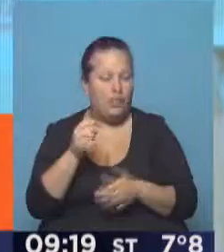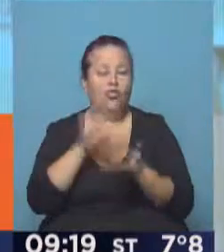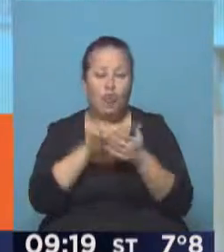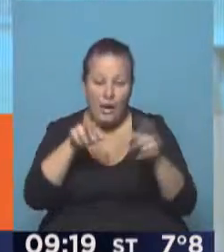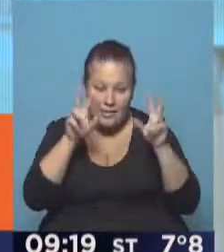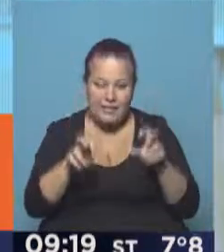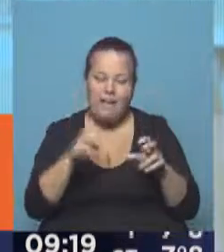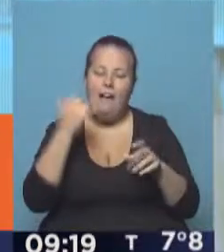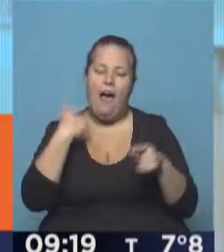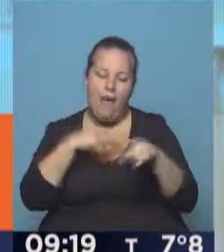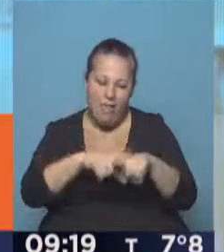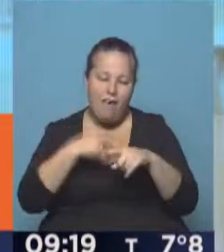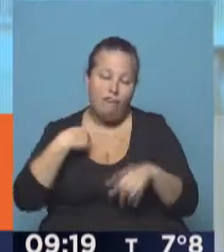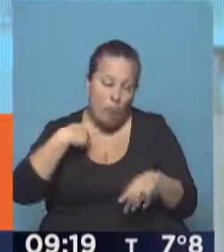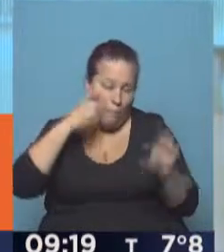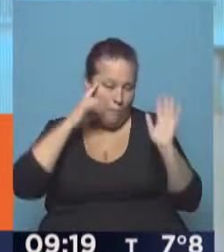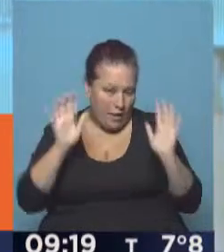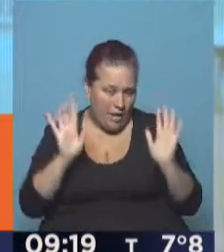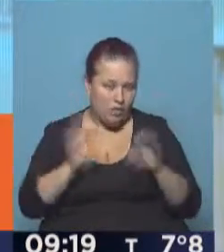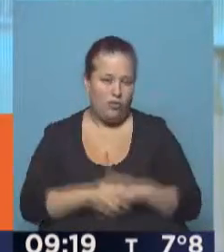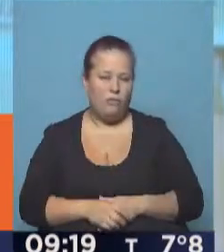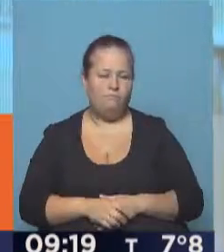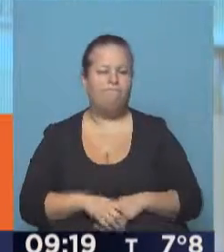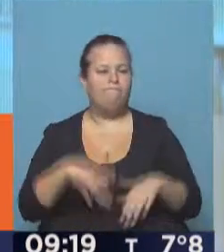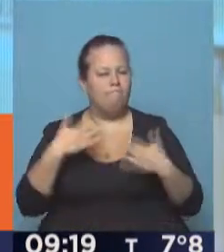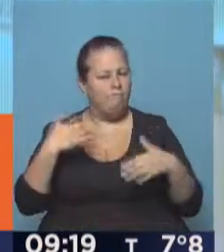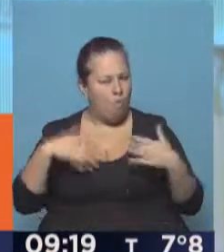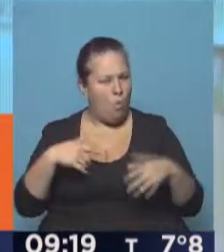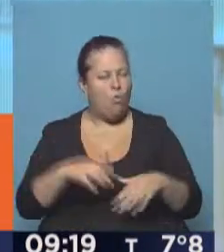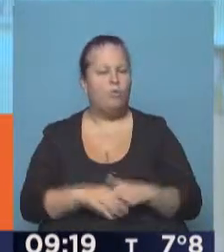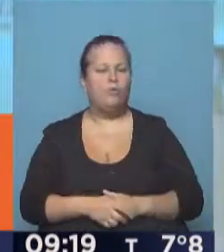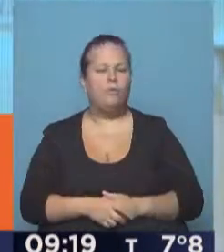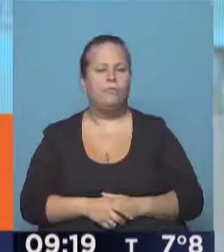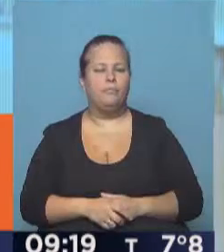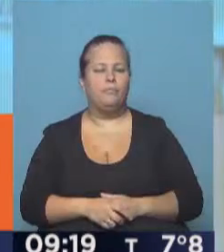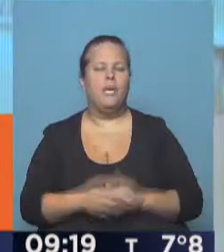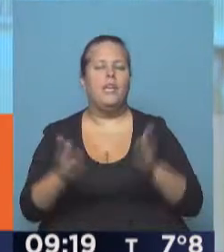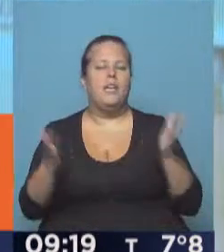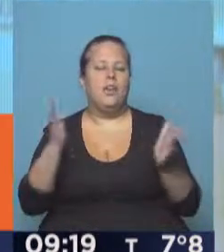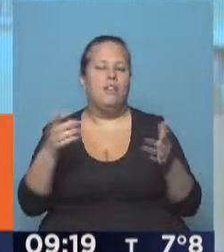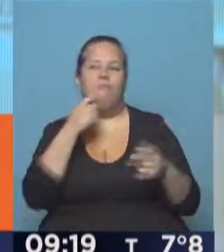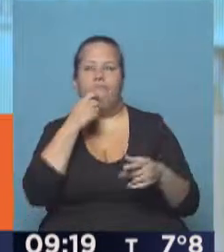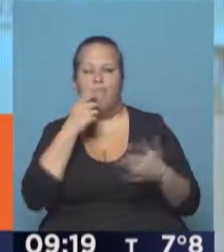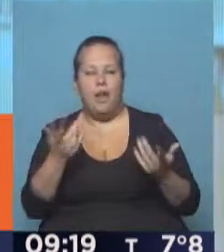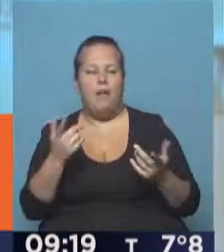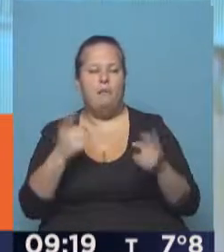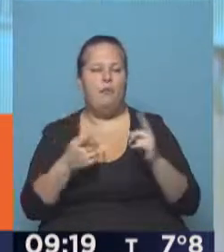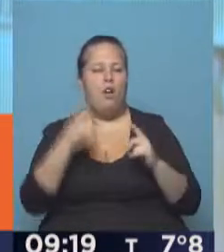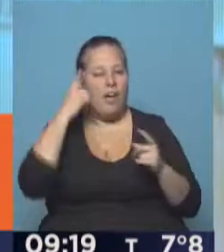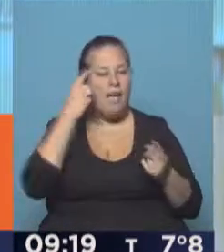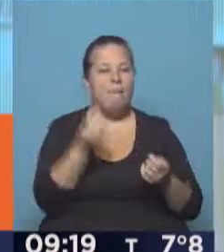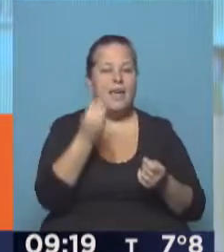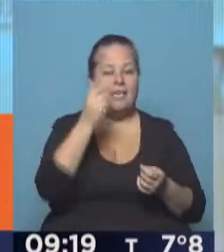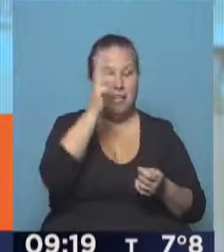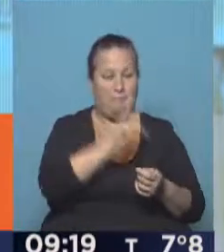esto hay una discusión, creo yo, muy profunda entre lo que podríamos llamar la concepción que tiene